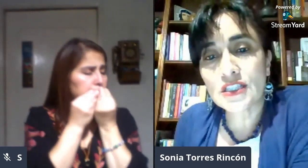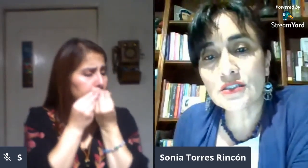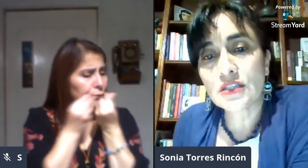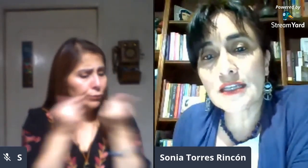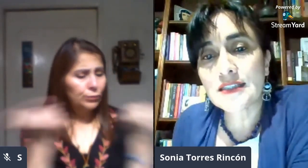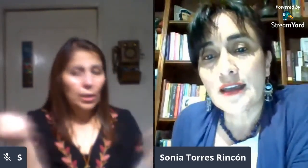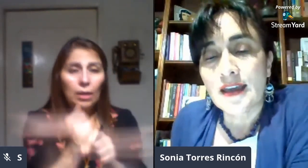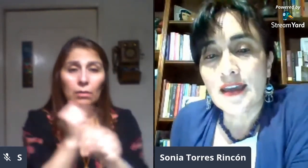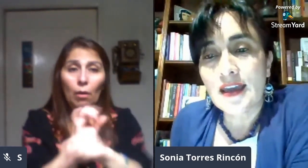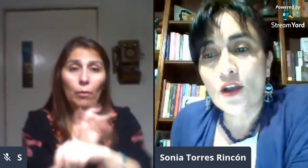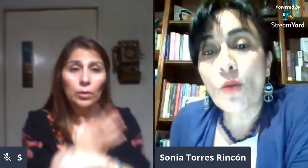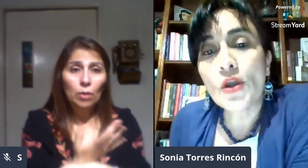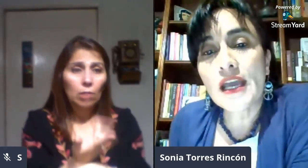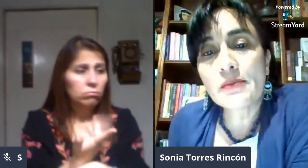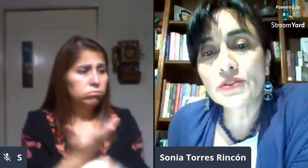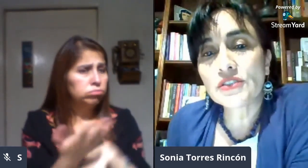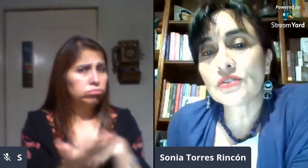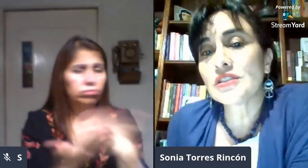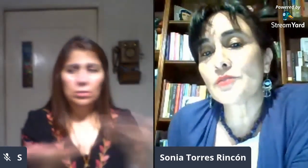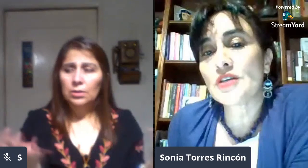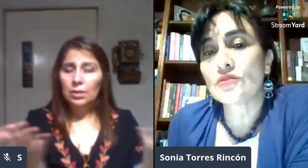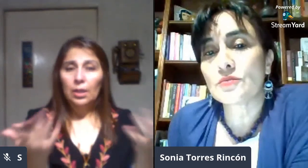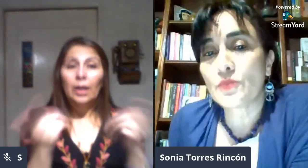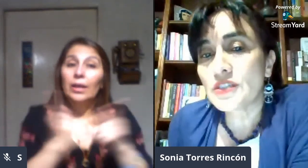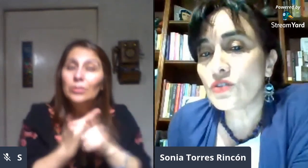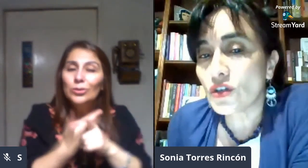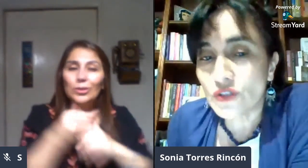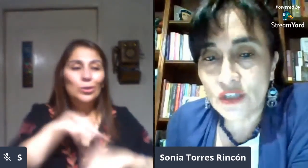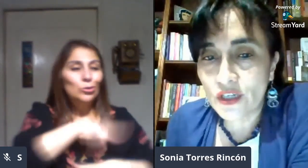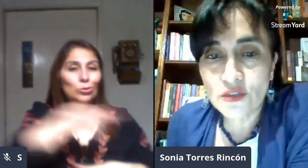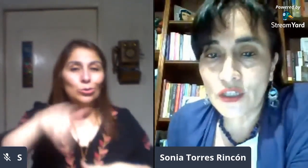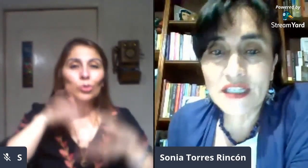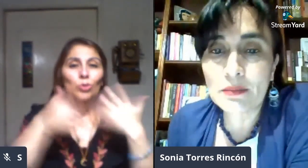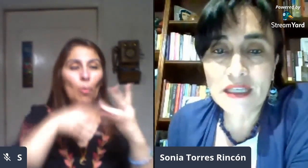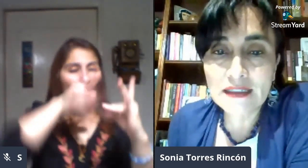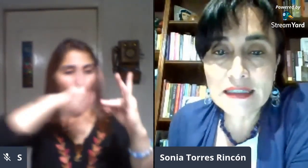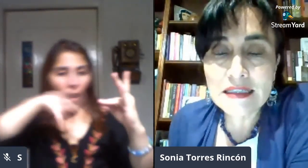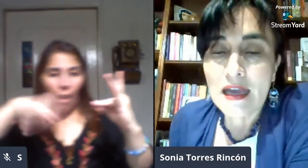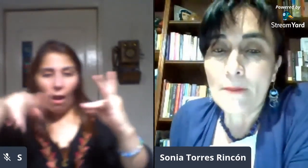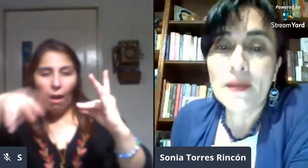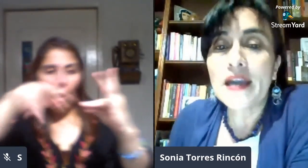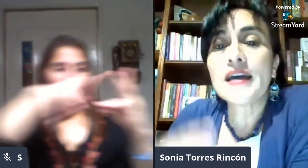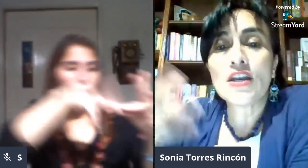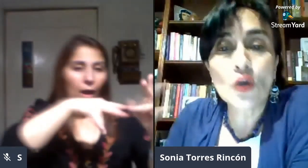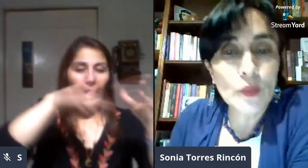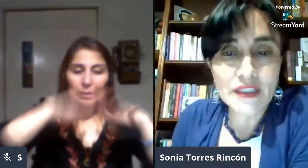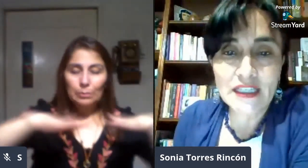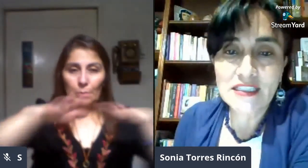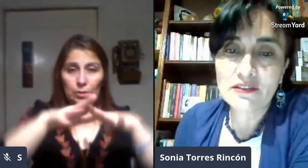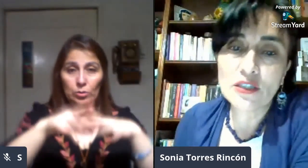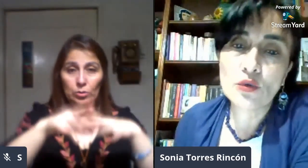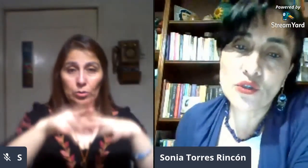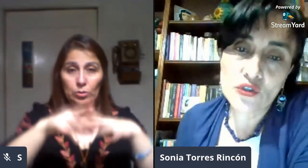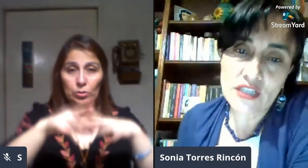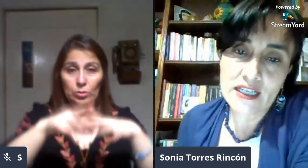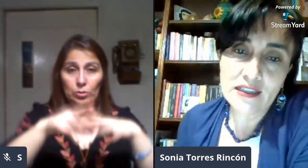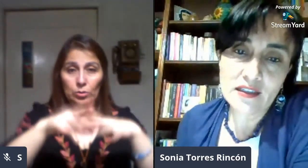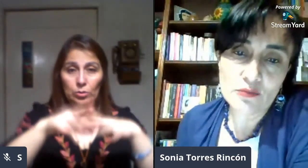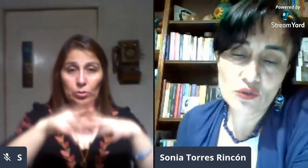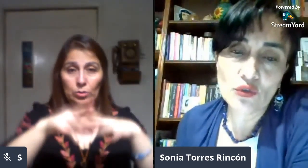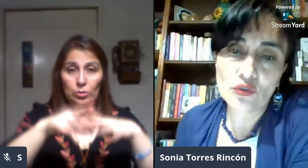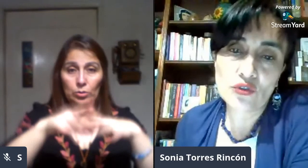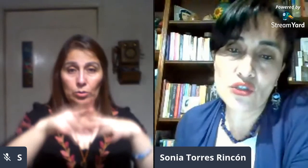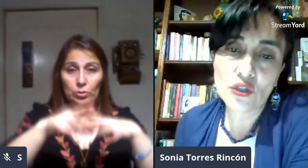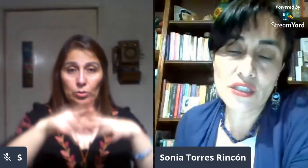parte ¿cómo leemos estos espacios? Pues yo considero que son herramientas para no perder ese vínculo social